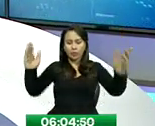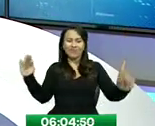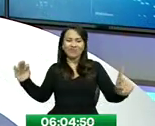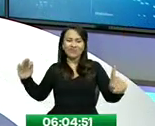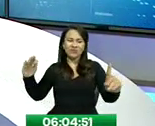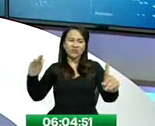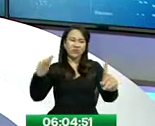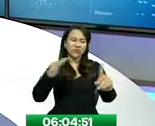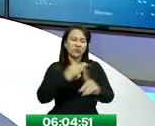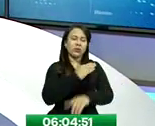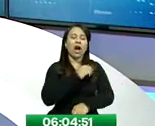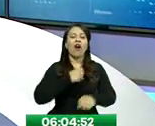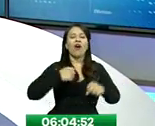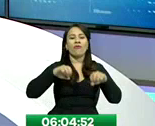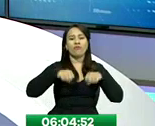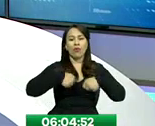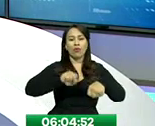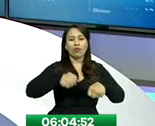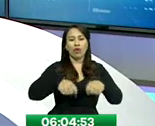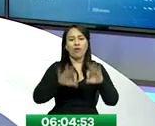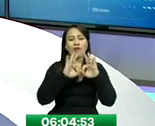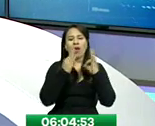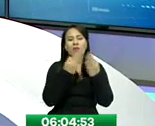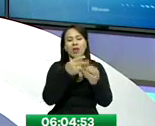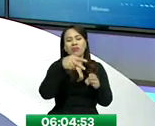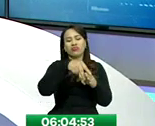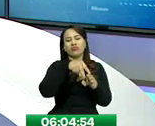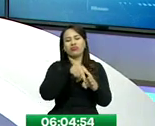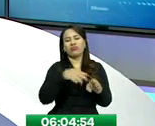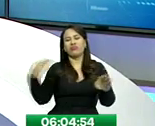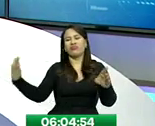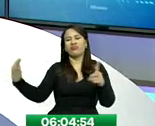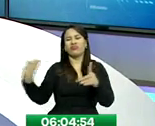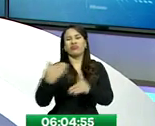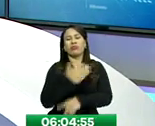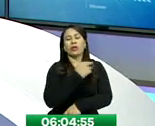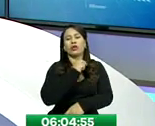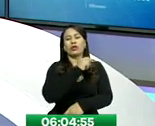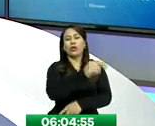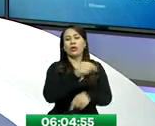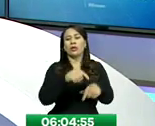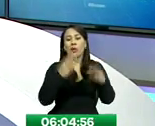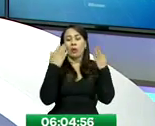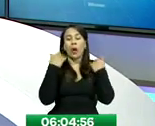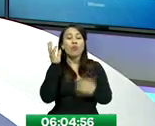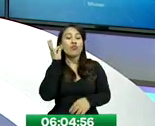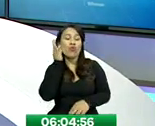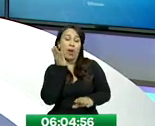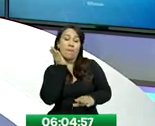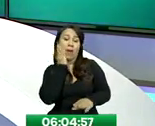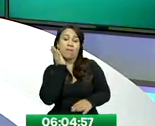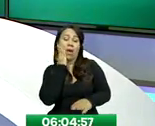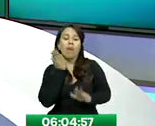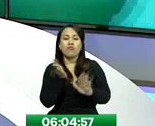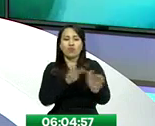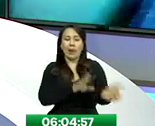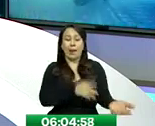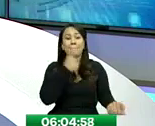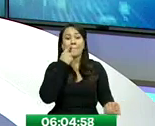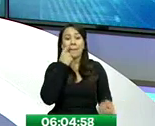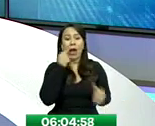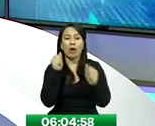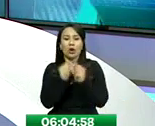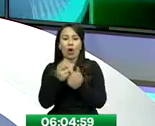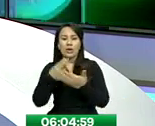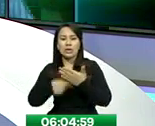una familia que viajaba en una moto en el noroeste de Guayaquil. La madre falleció mientras que el padre y